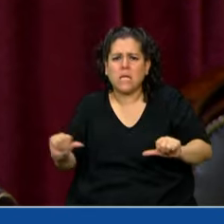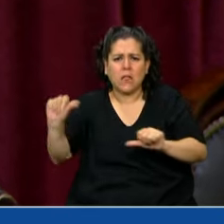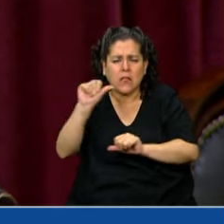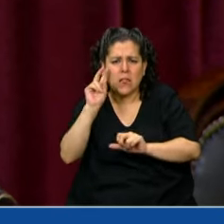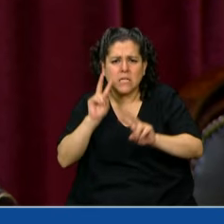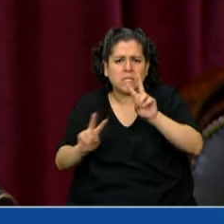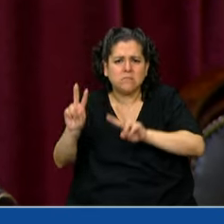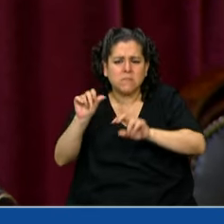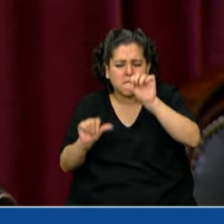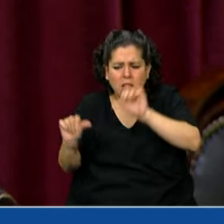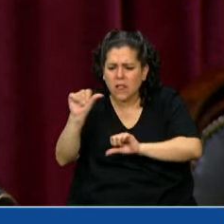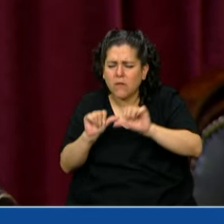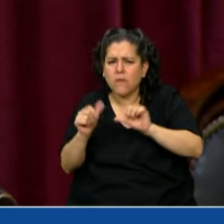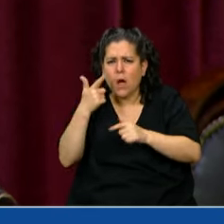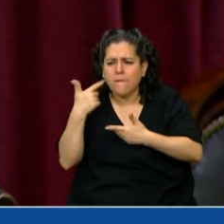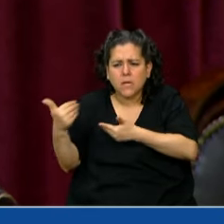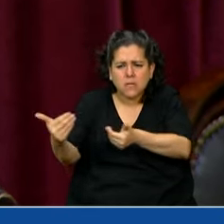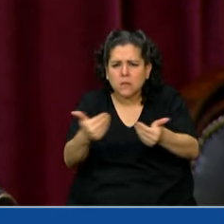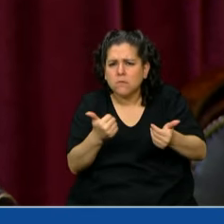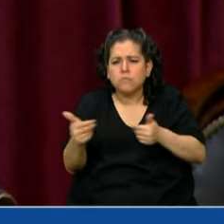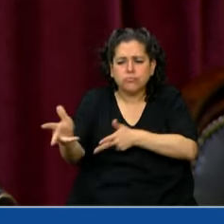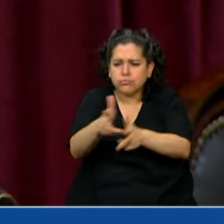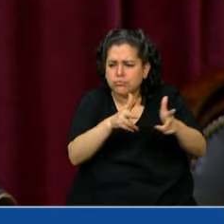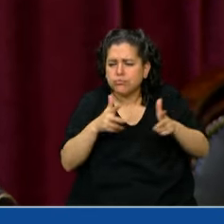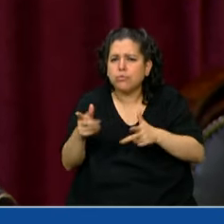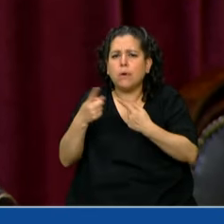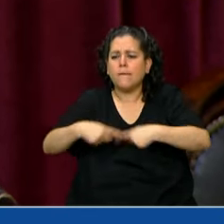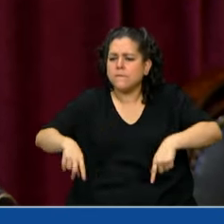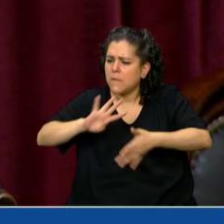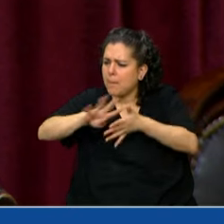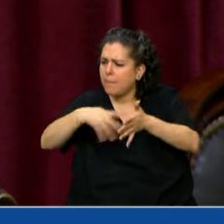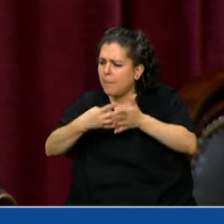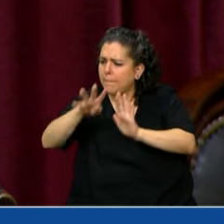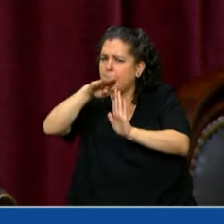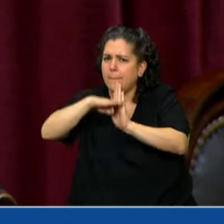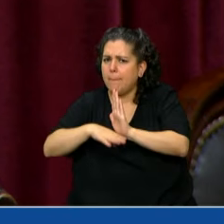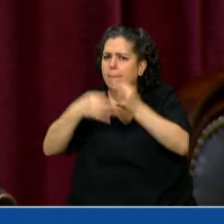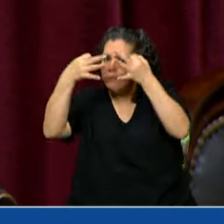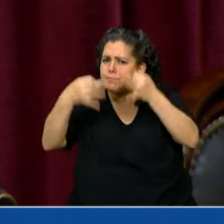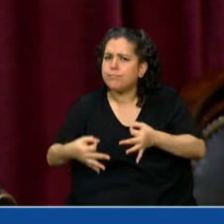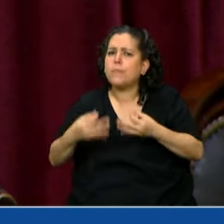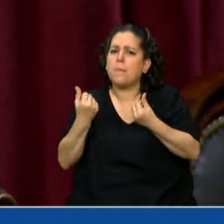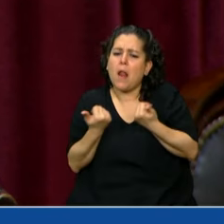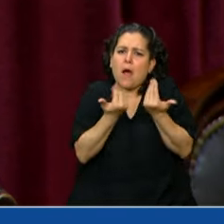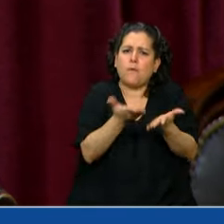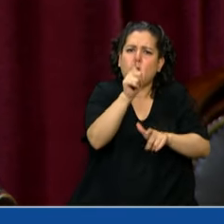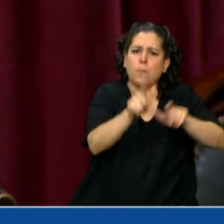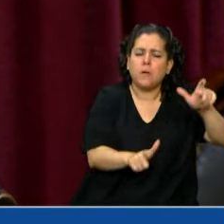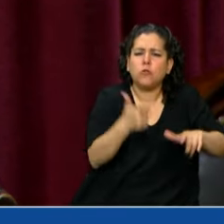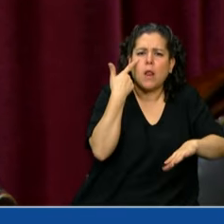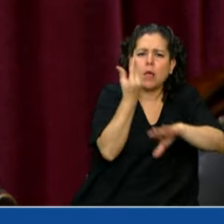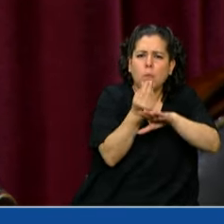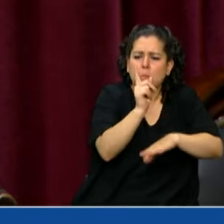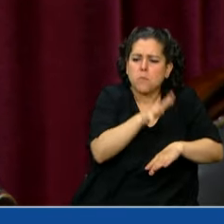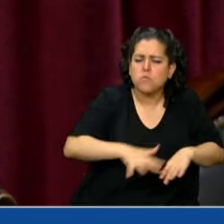universidades públicas un plan racional que esté en función de las necesidades de la población de las grandes mayorías trabajadoras y que no